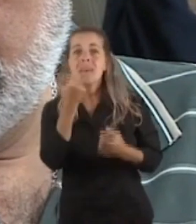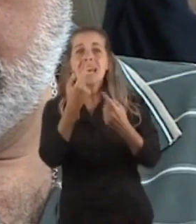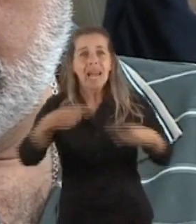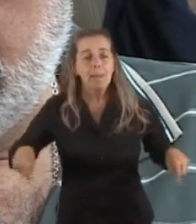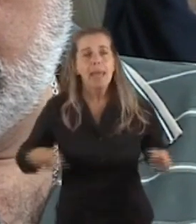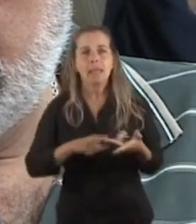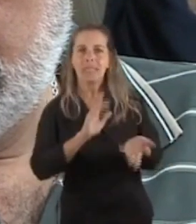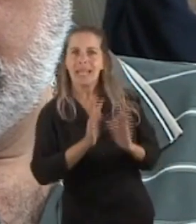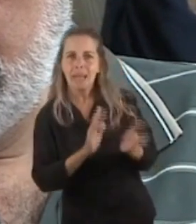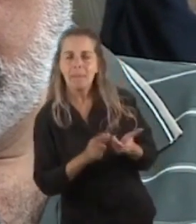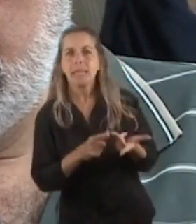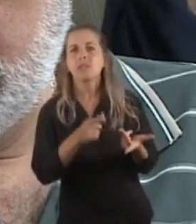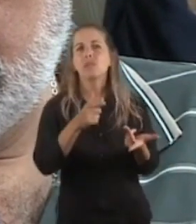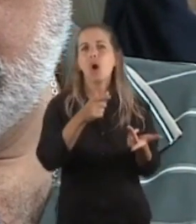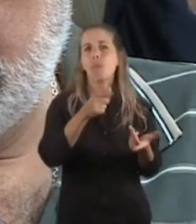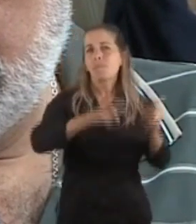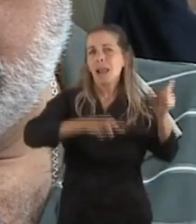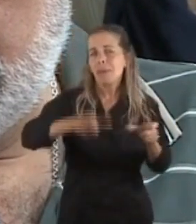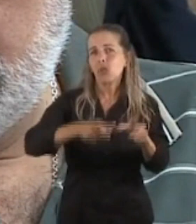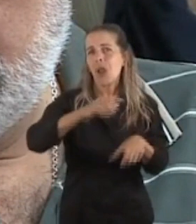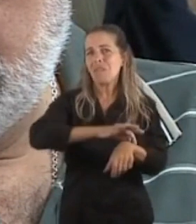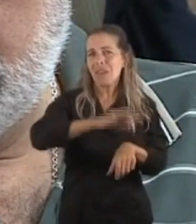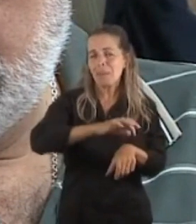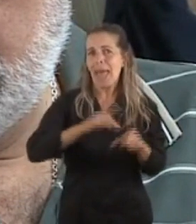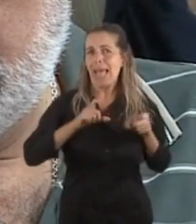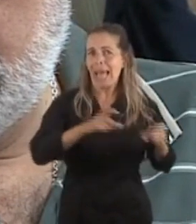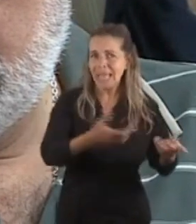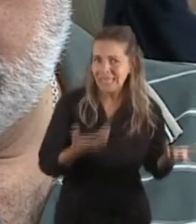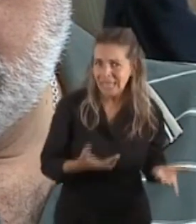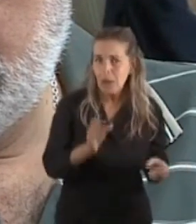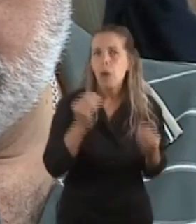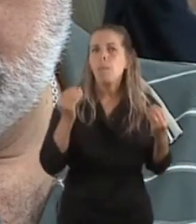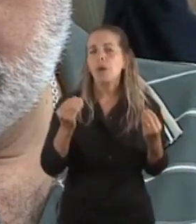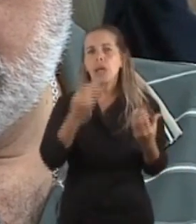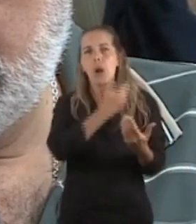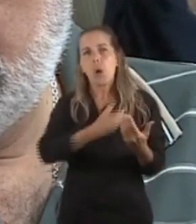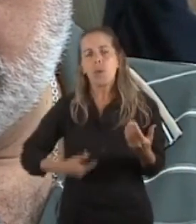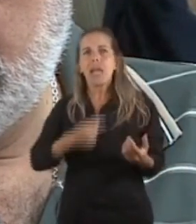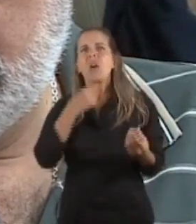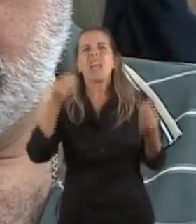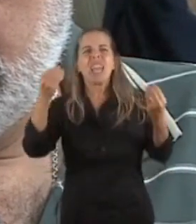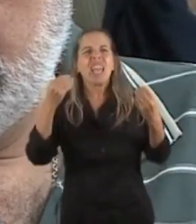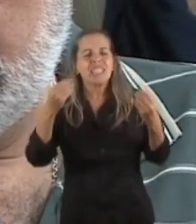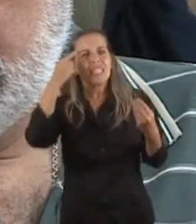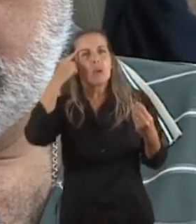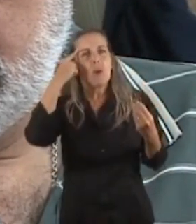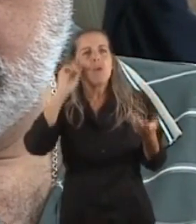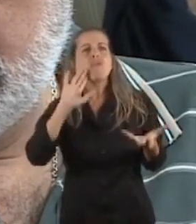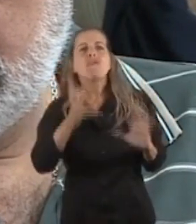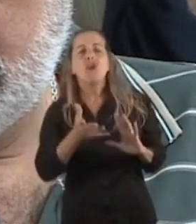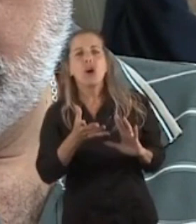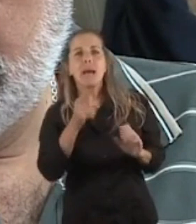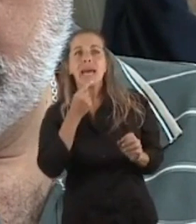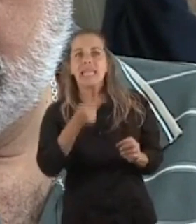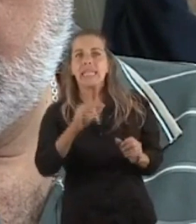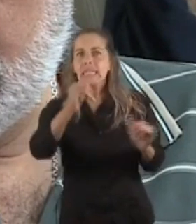oncológicos en el sentido de que el modus operandi del gobierno es frenar absolutamente cualquier tipo de entrega como